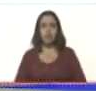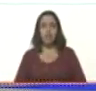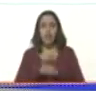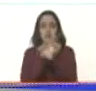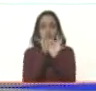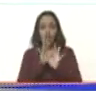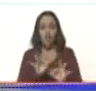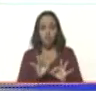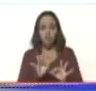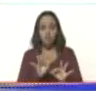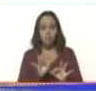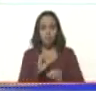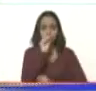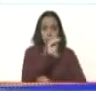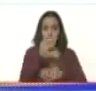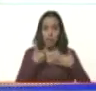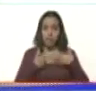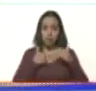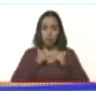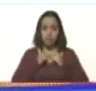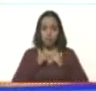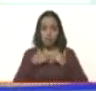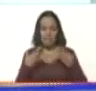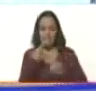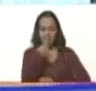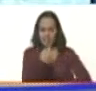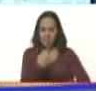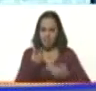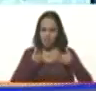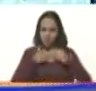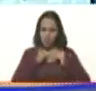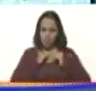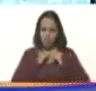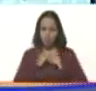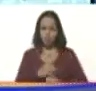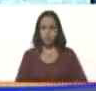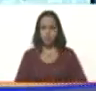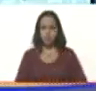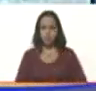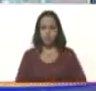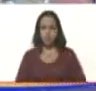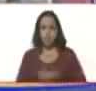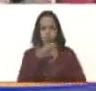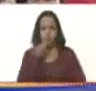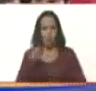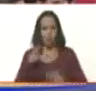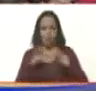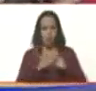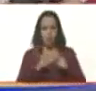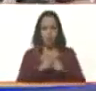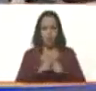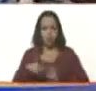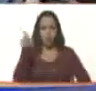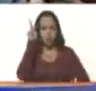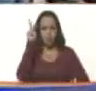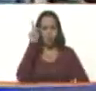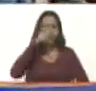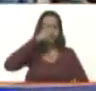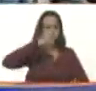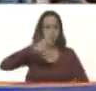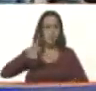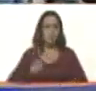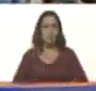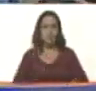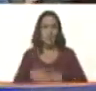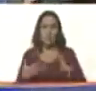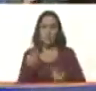metodología, Aristóbulo. ¿Qué me dice Aristóbulo? Mejor conocido como el profe del pueblo. ¿Qué me